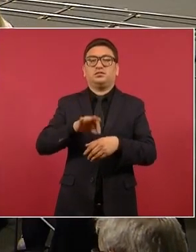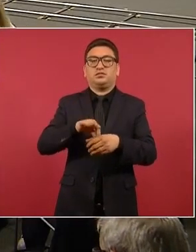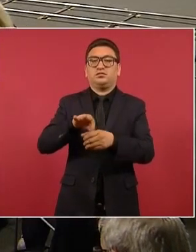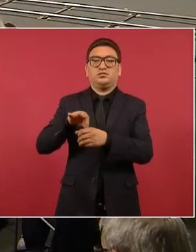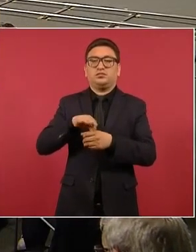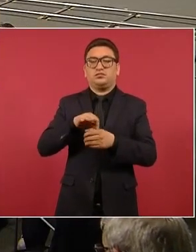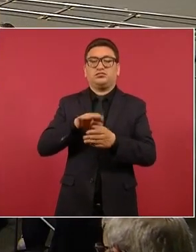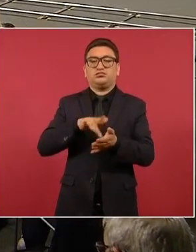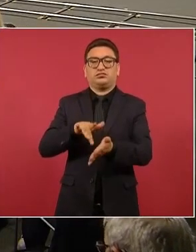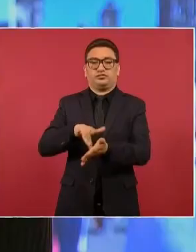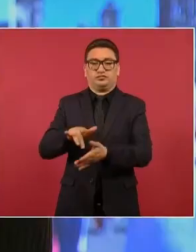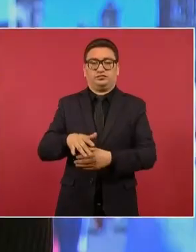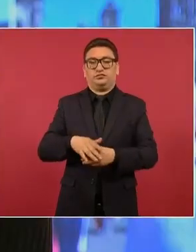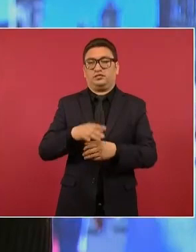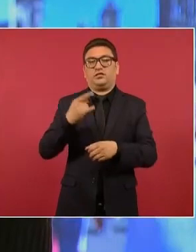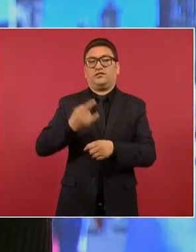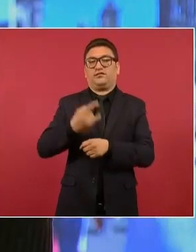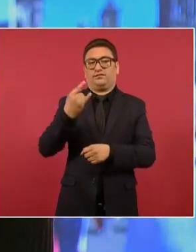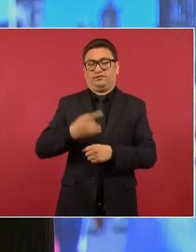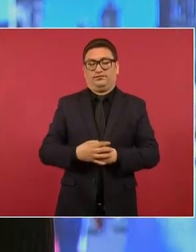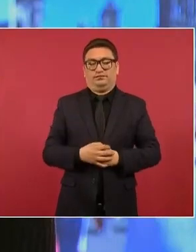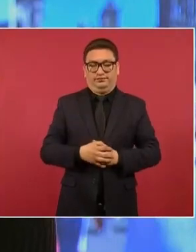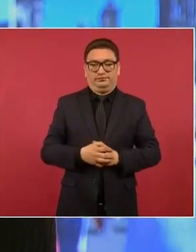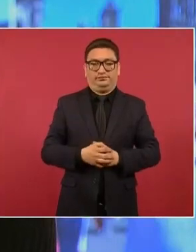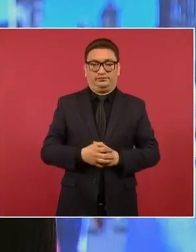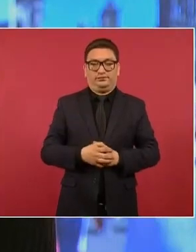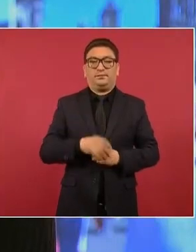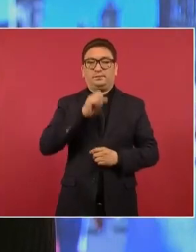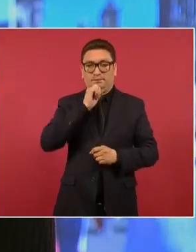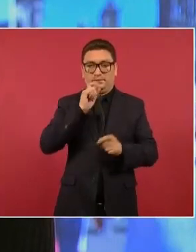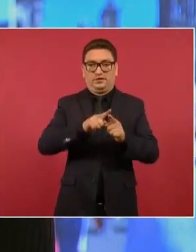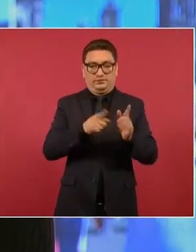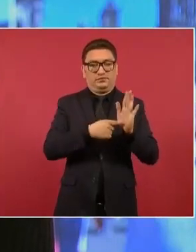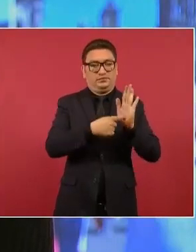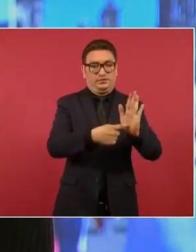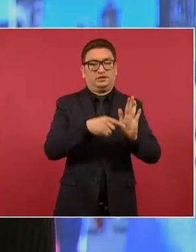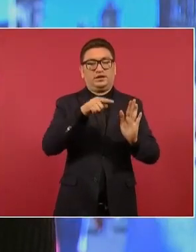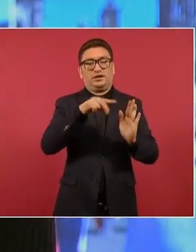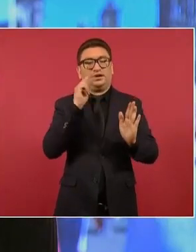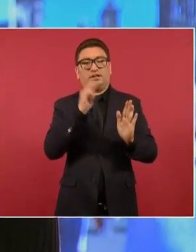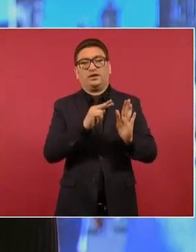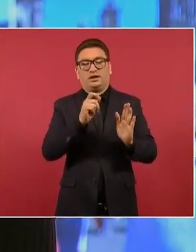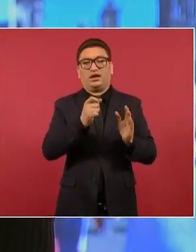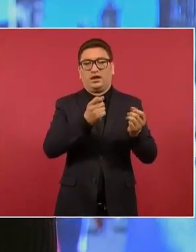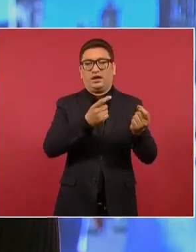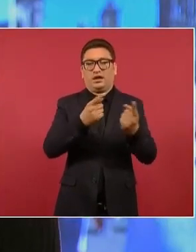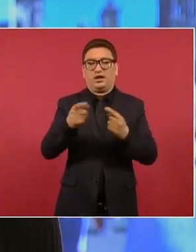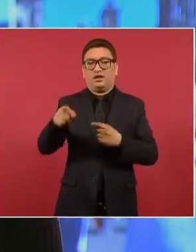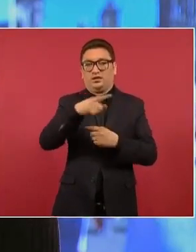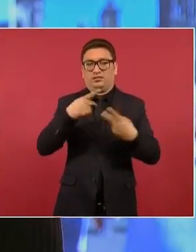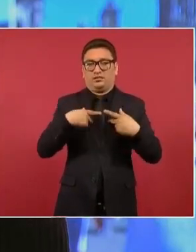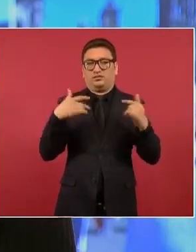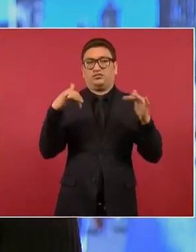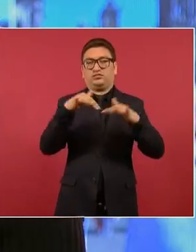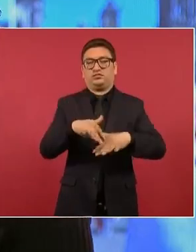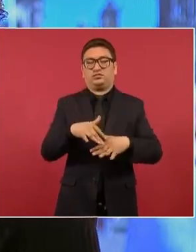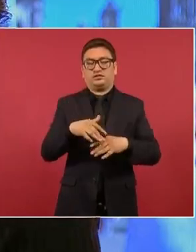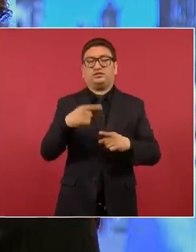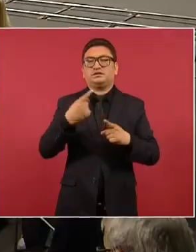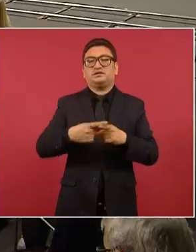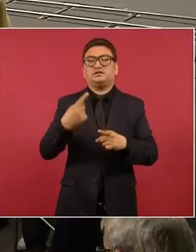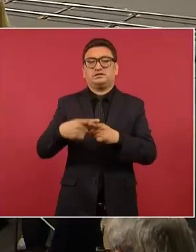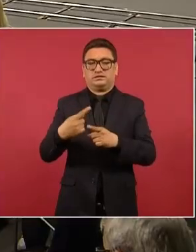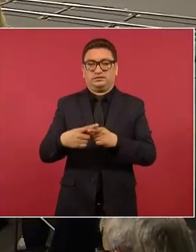fraude. También vamos a mostrar aquí en la pantalla algunos más de los asistentes a la marcha: